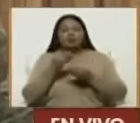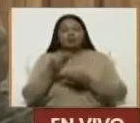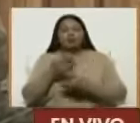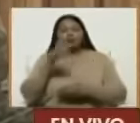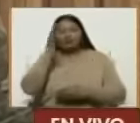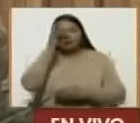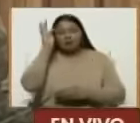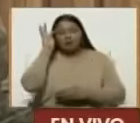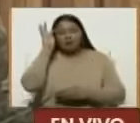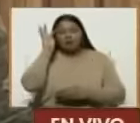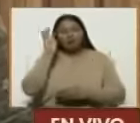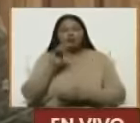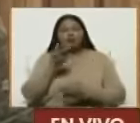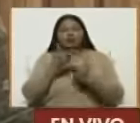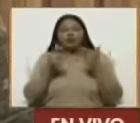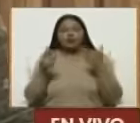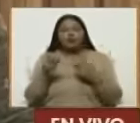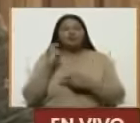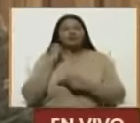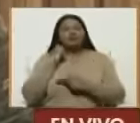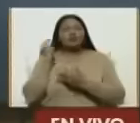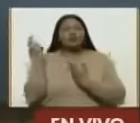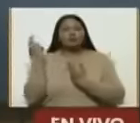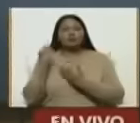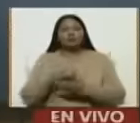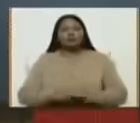República Bolivariana de Venezuela, Tarek William Saab.